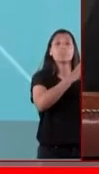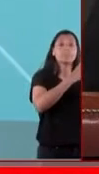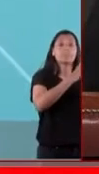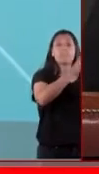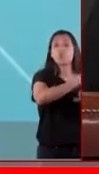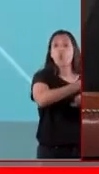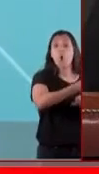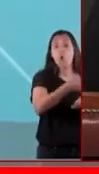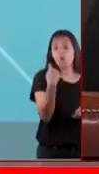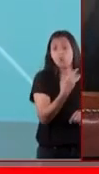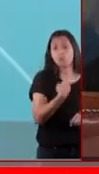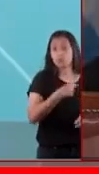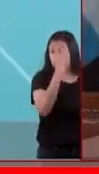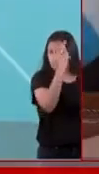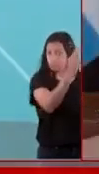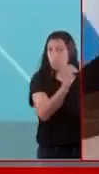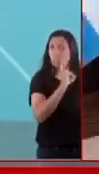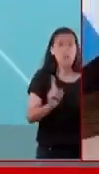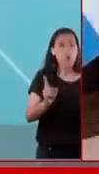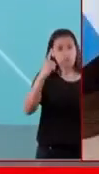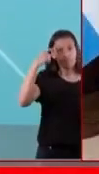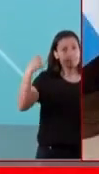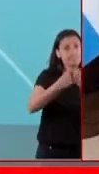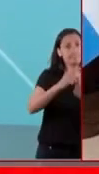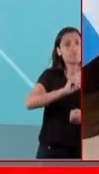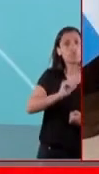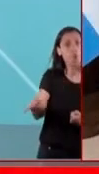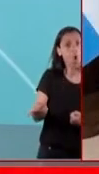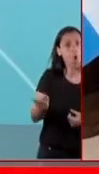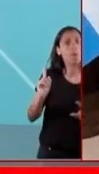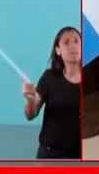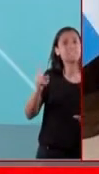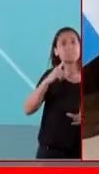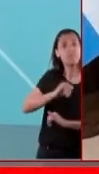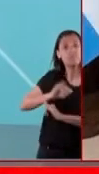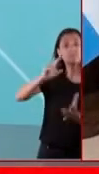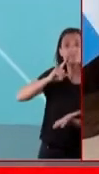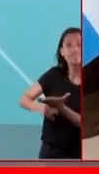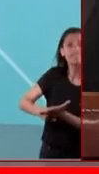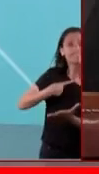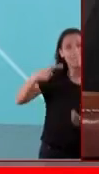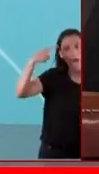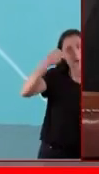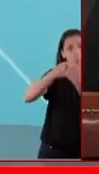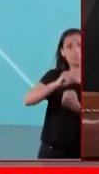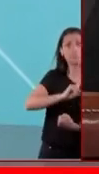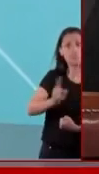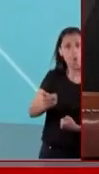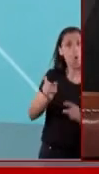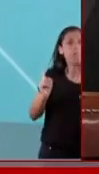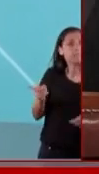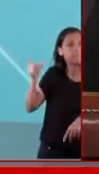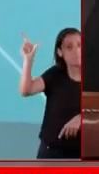el peronismo, el justicialismo, el kirchnerismo, si querés decirlo más propiamente. La